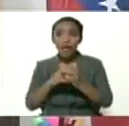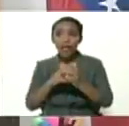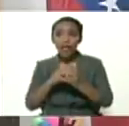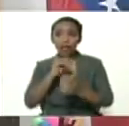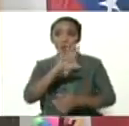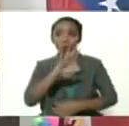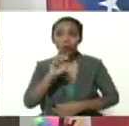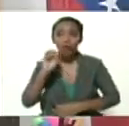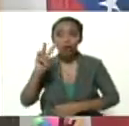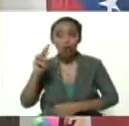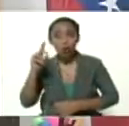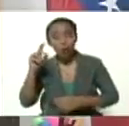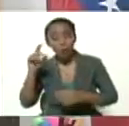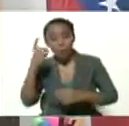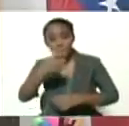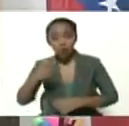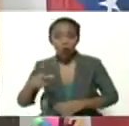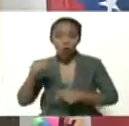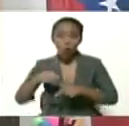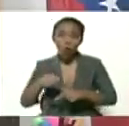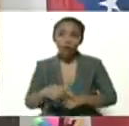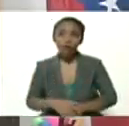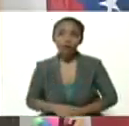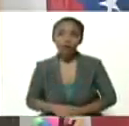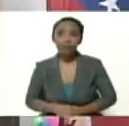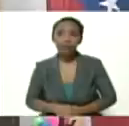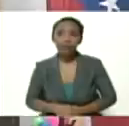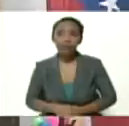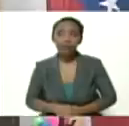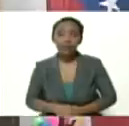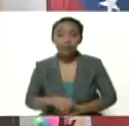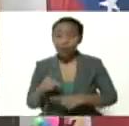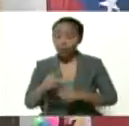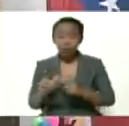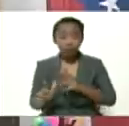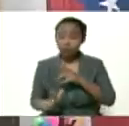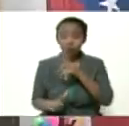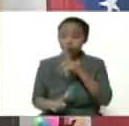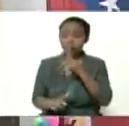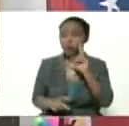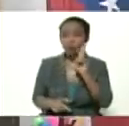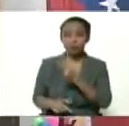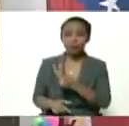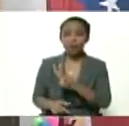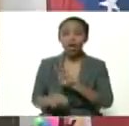registraron 6.922 casos. Y lo que es más pavoroso,